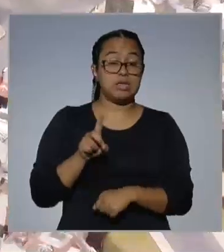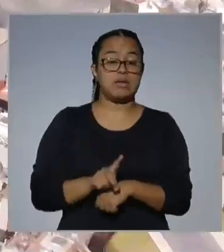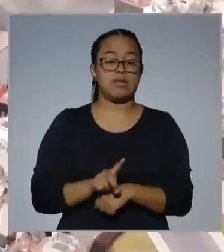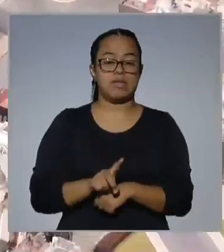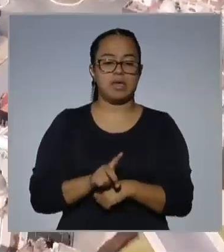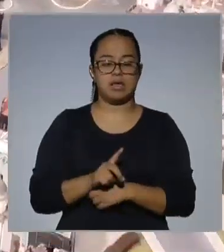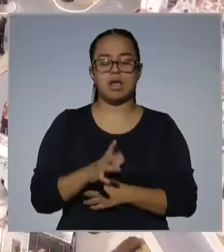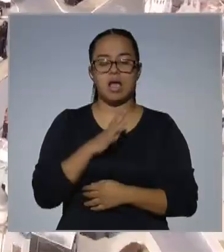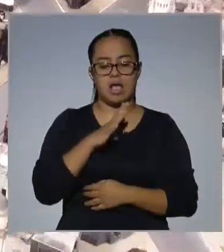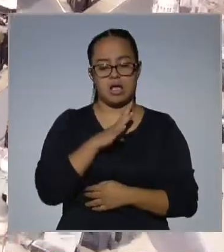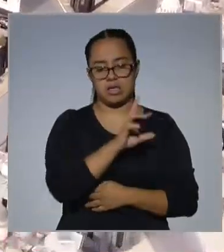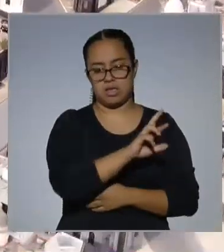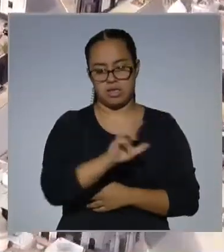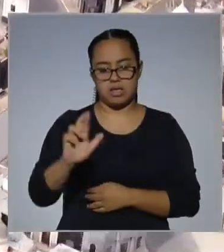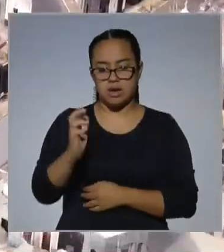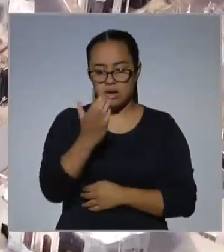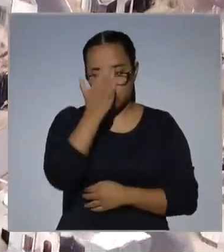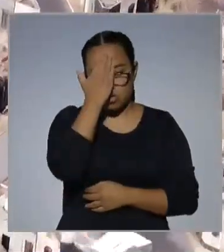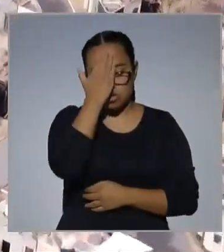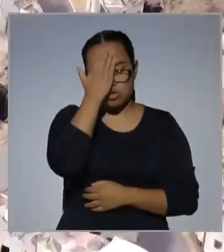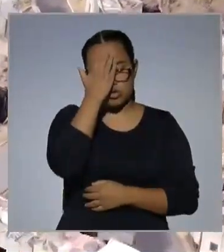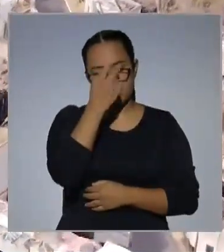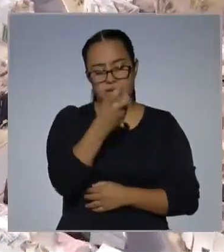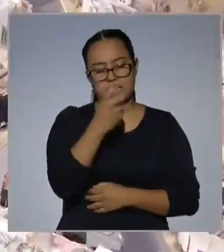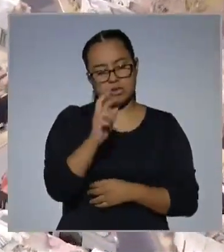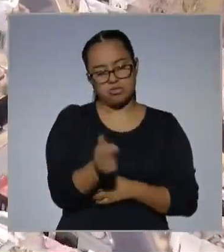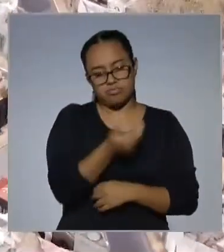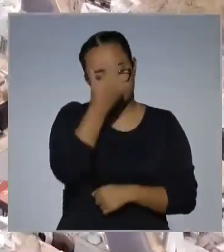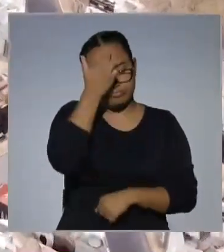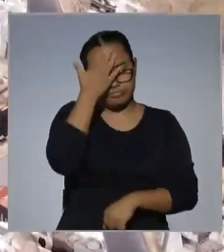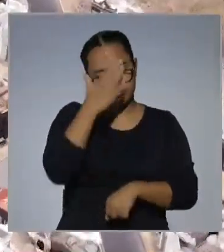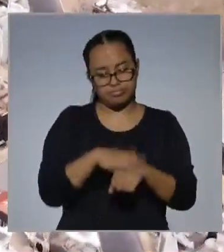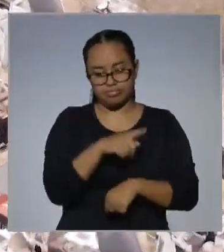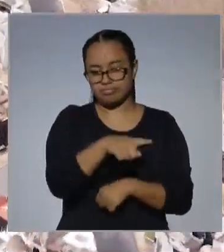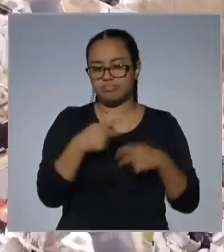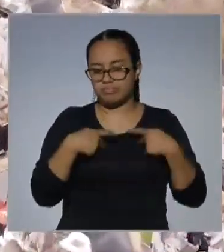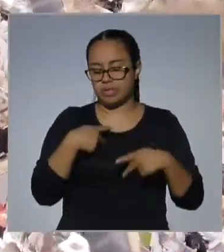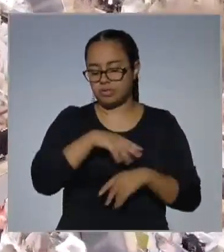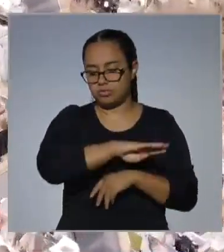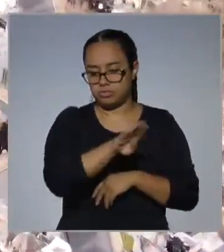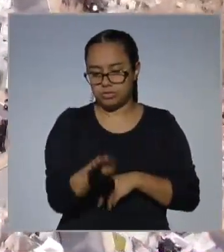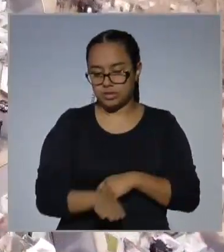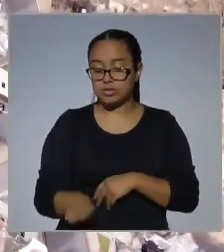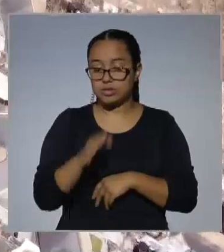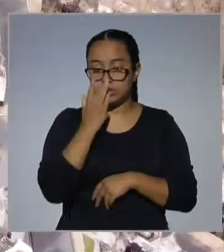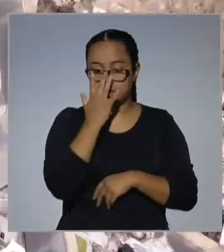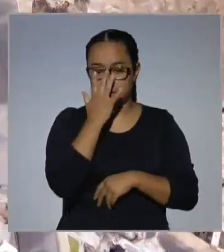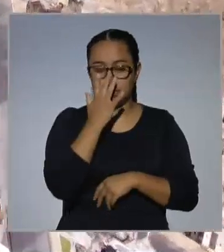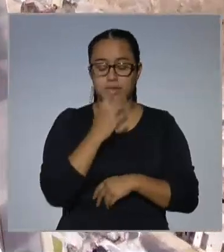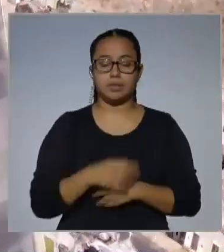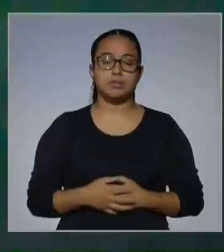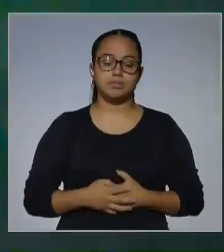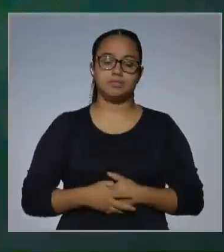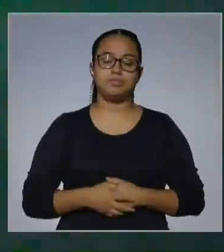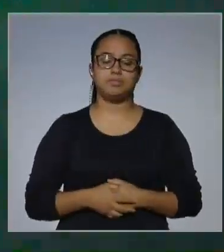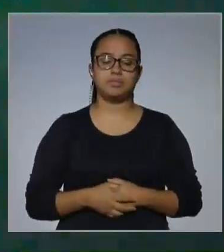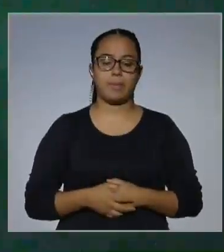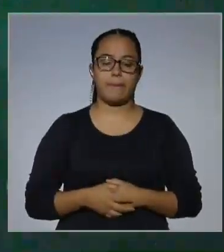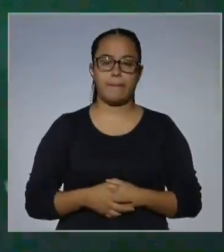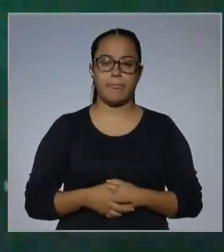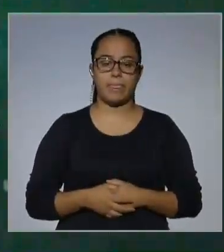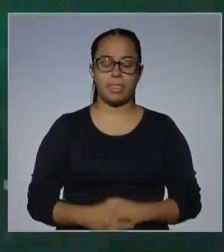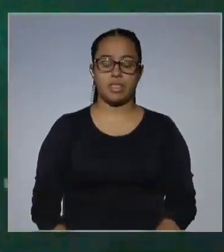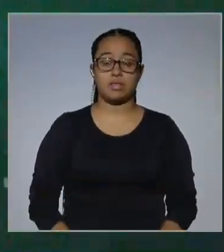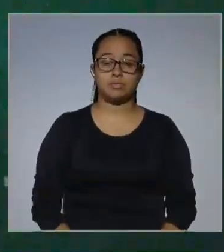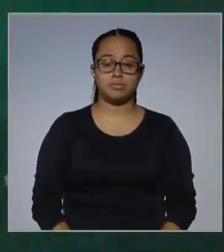se reconocen y conmemoran todos los muertos y que son queridos a ellos.